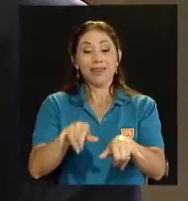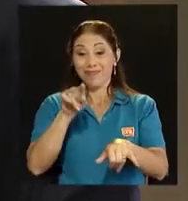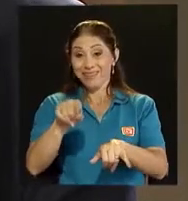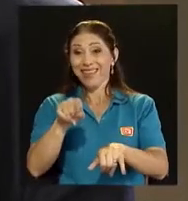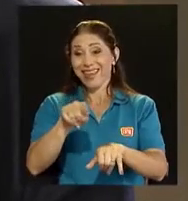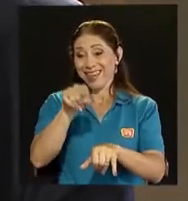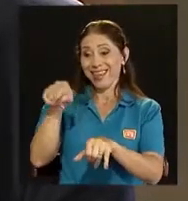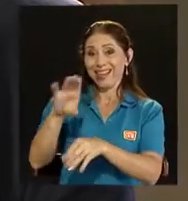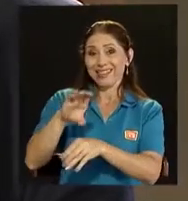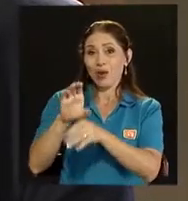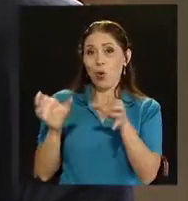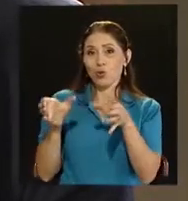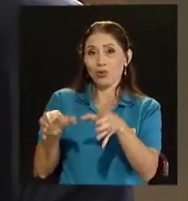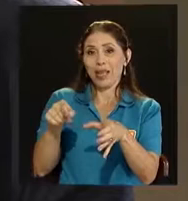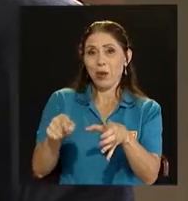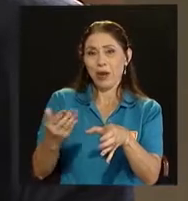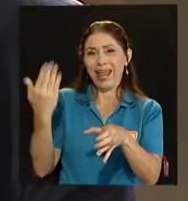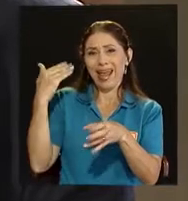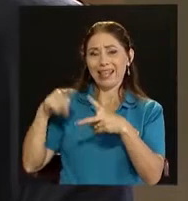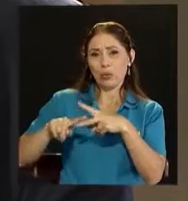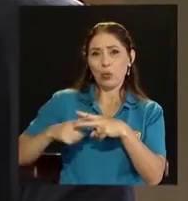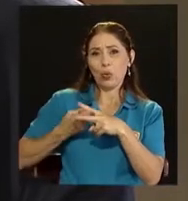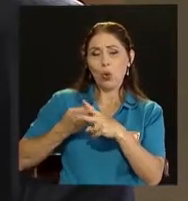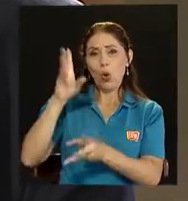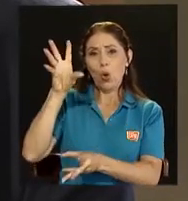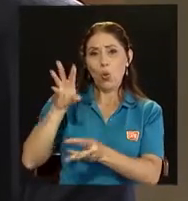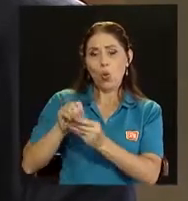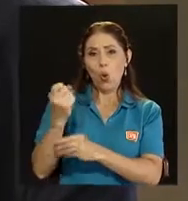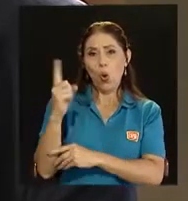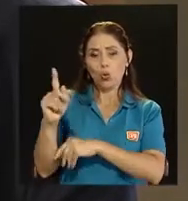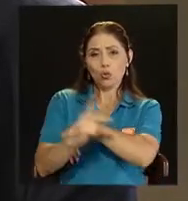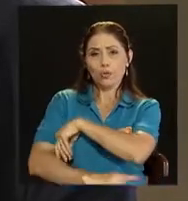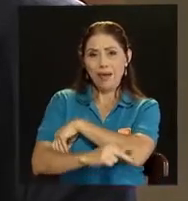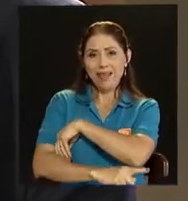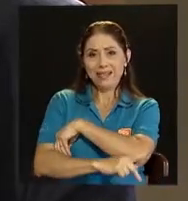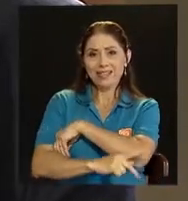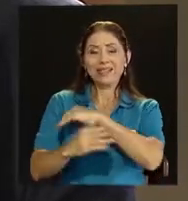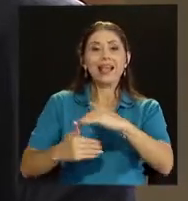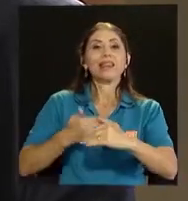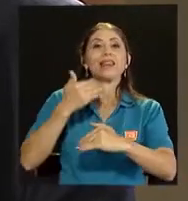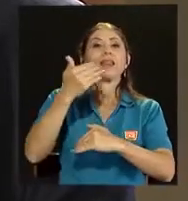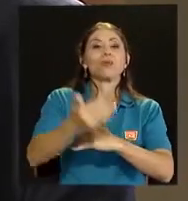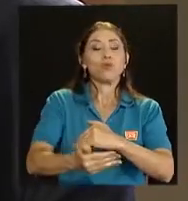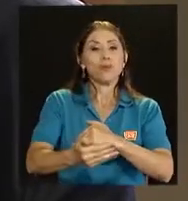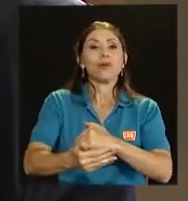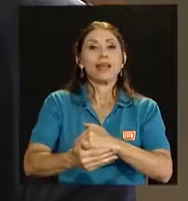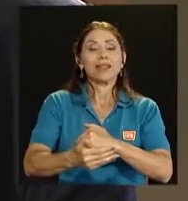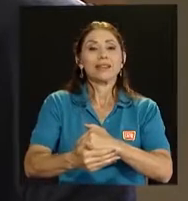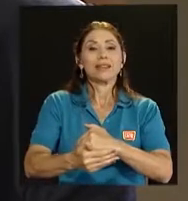su origen consistía de 11 países. Después en 65